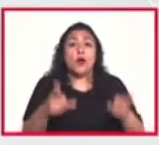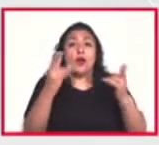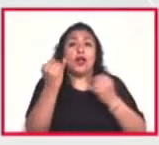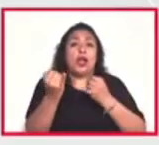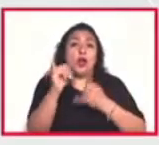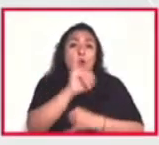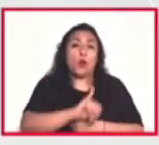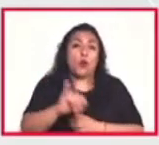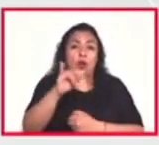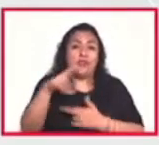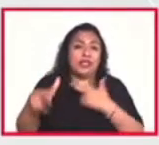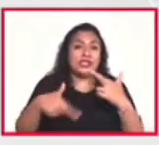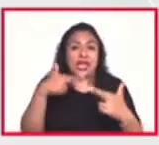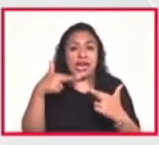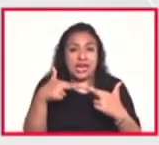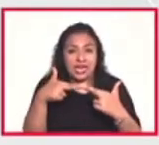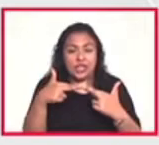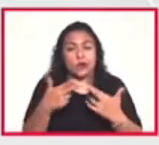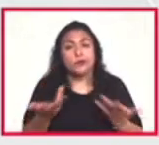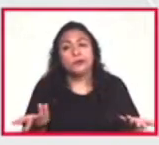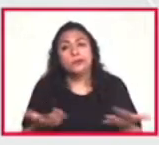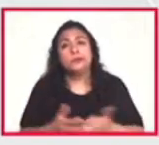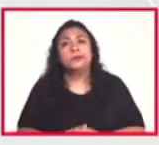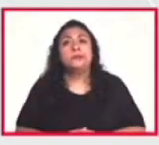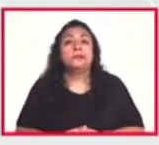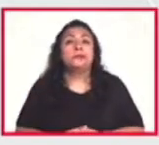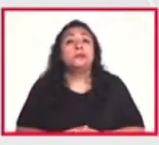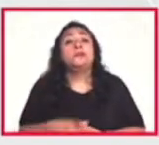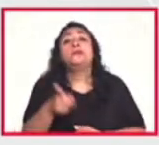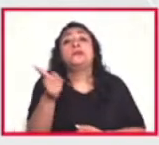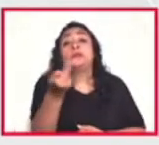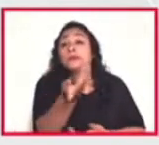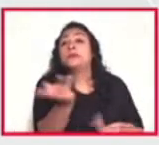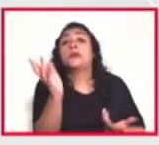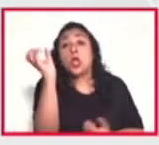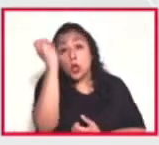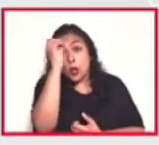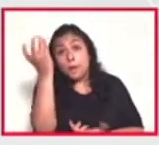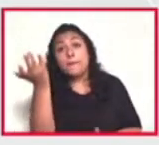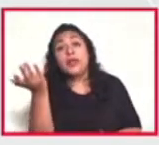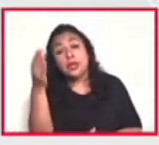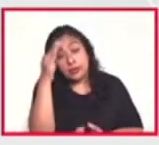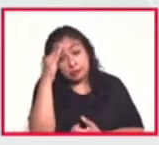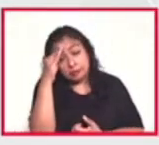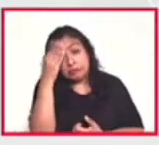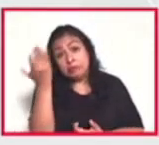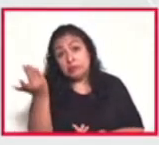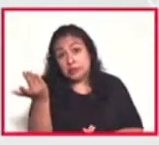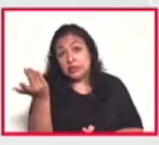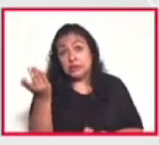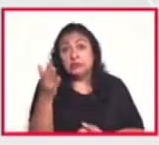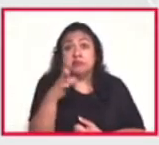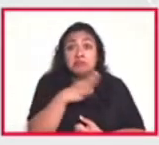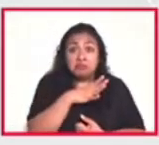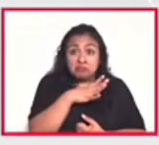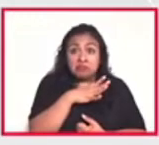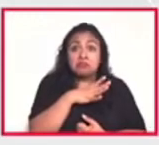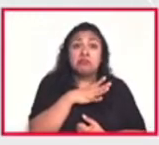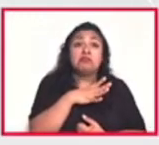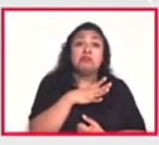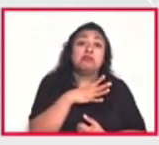de la región. Así que bueno, pues ustedes, ¿qué opinan? ¿Qué les parece esto? ¿Qué les parece tener